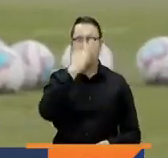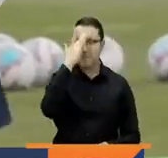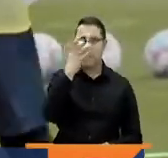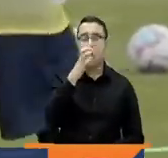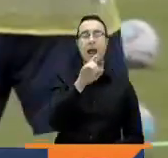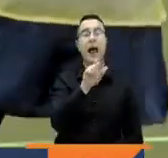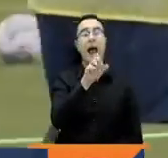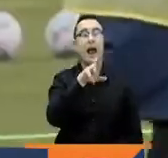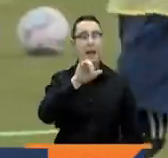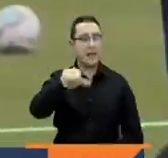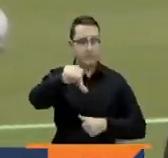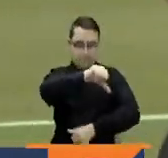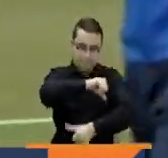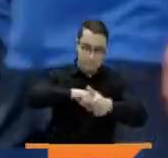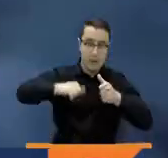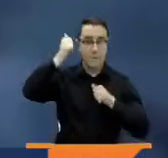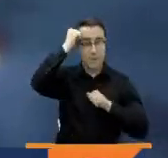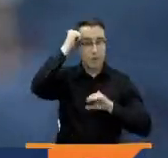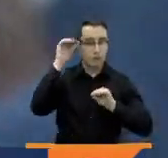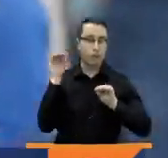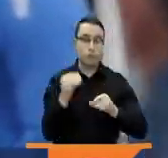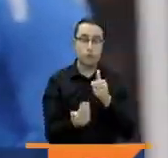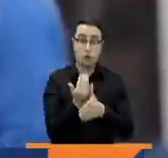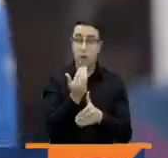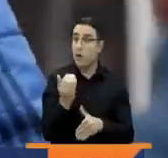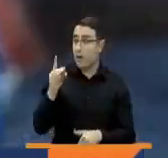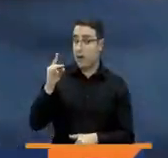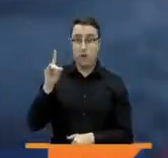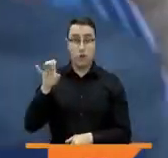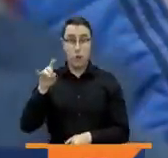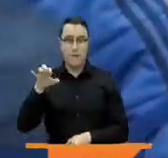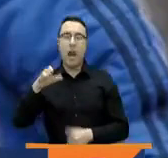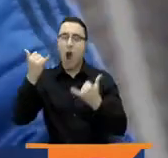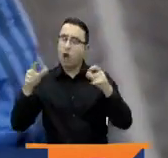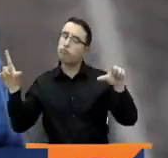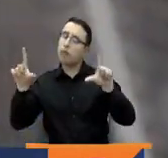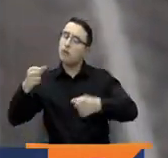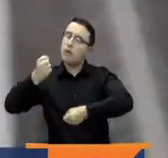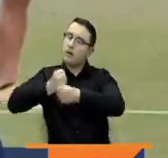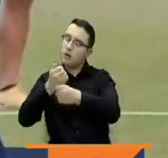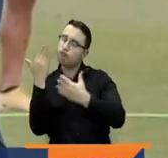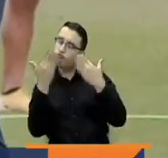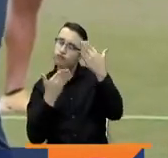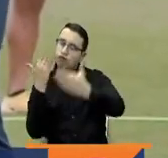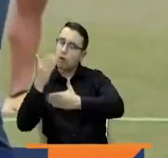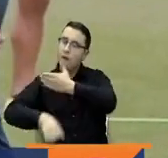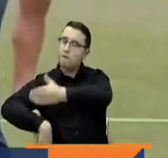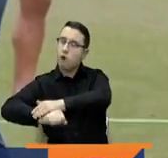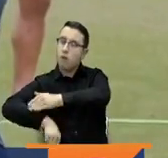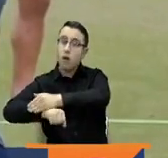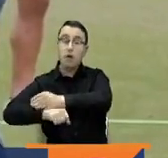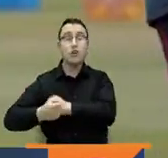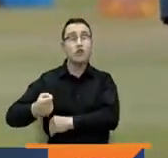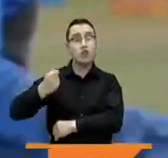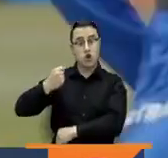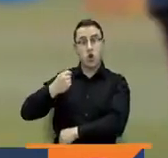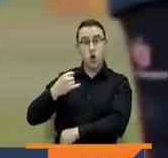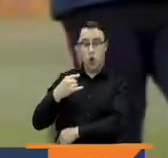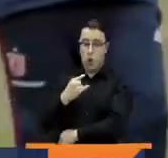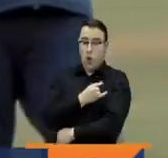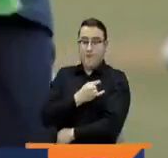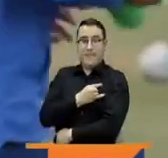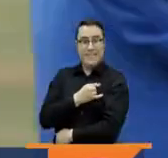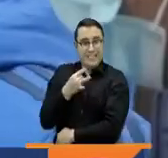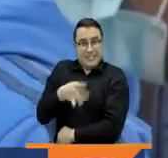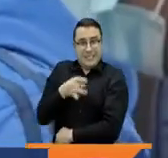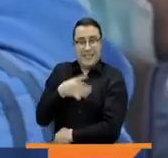Arias. Dudamel, que se desempeña actualmente como analista de fútbol en televisión, dirigió en su última etapa a la Universidad de Chile tras pasar por